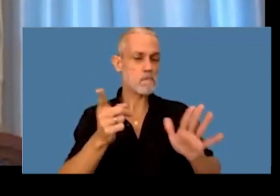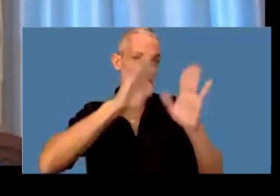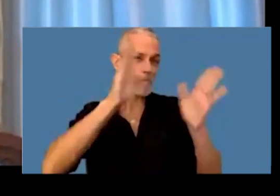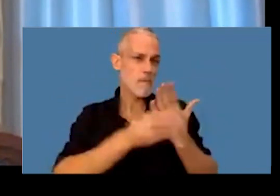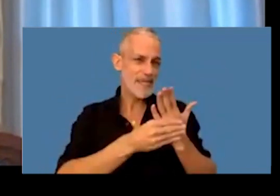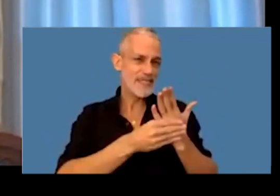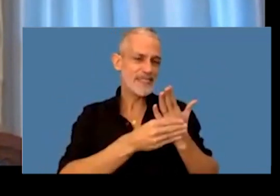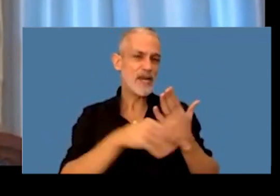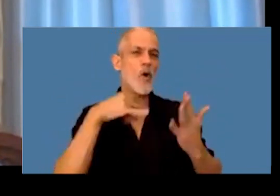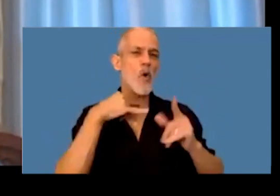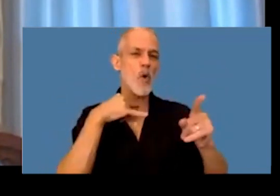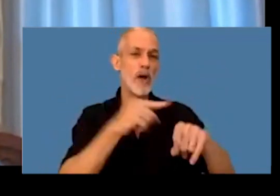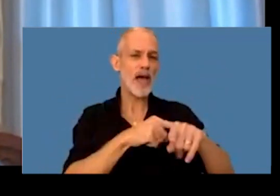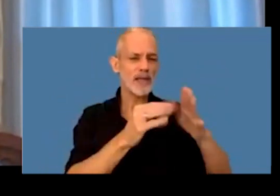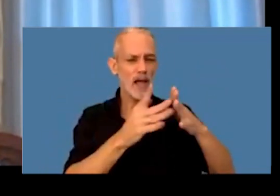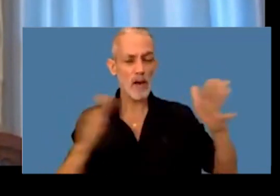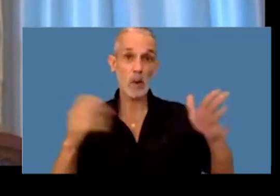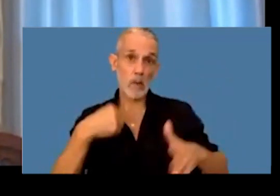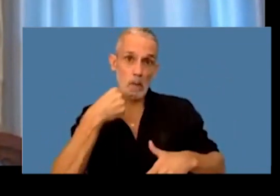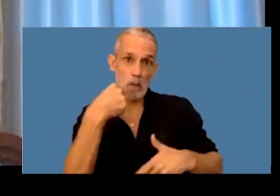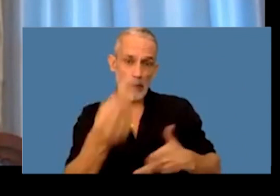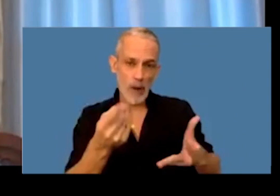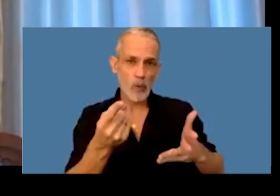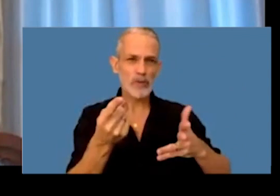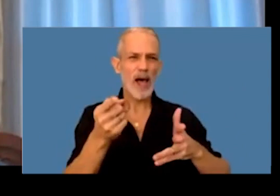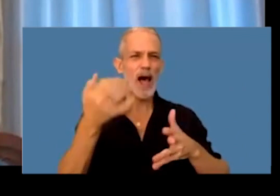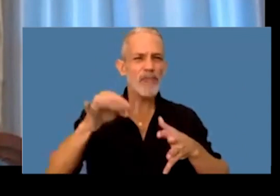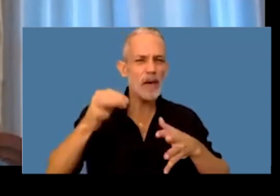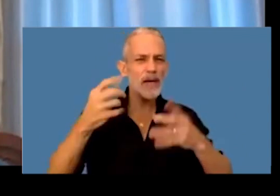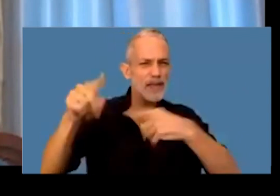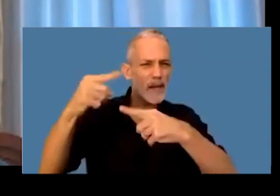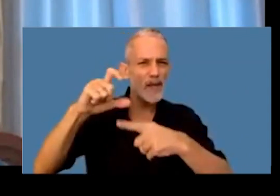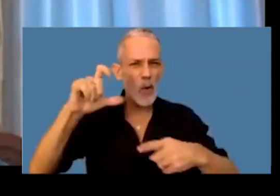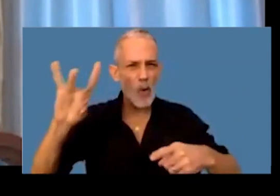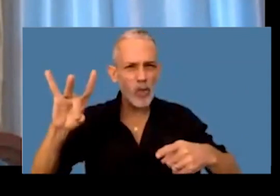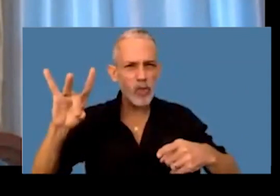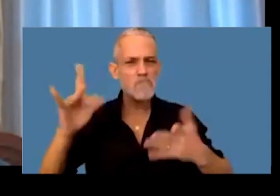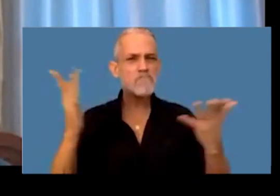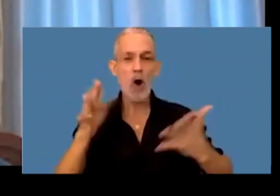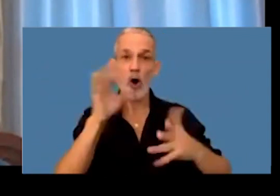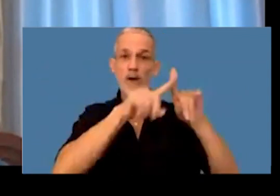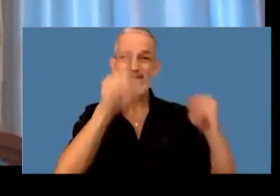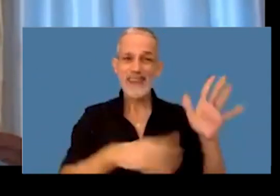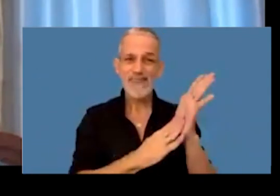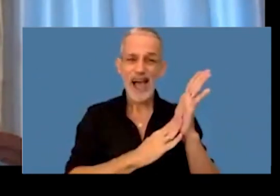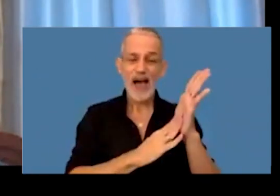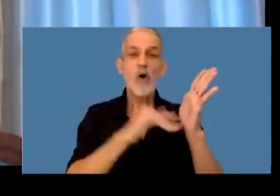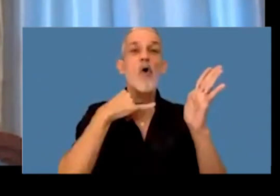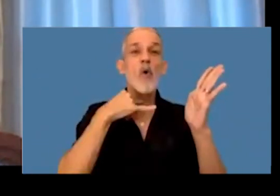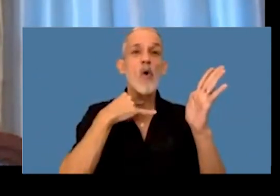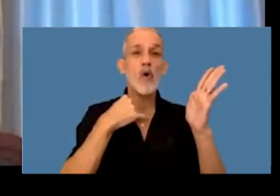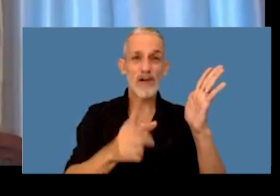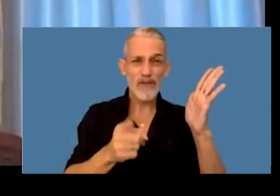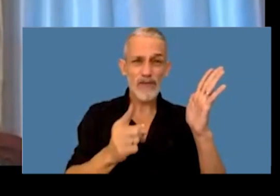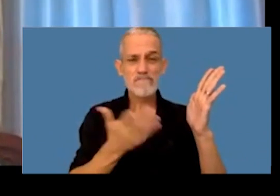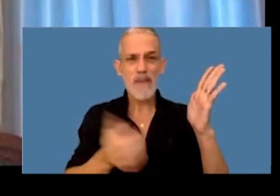este tiempo, quería preguntarle si debe tramitar el CUT o este certificado sigue vigente hasta